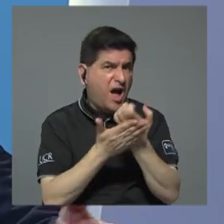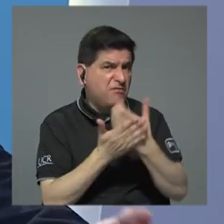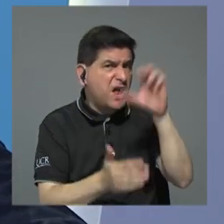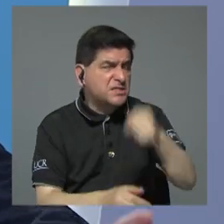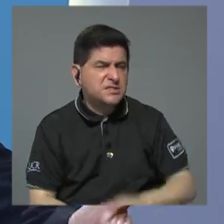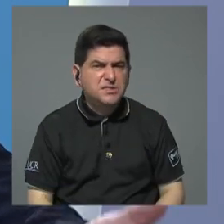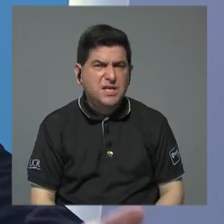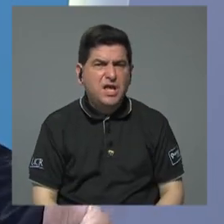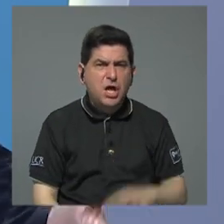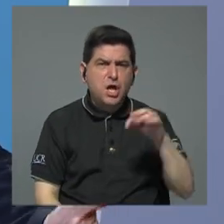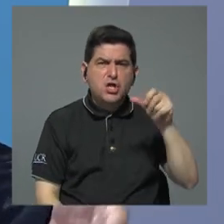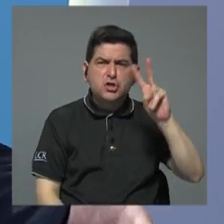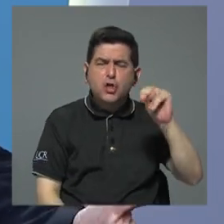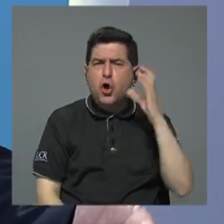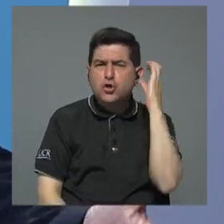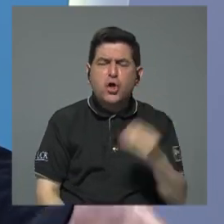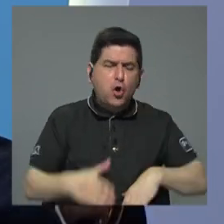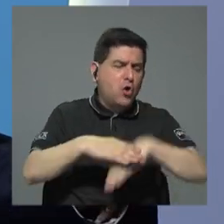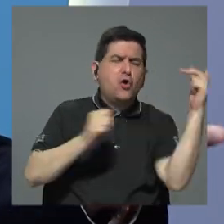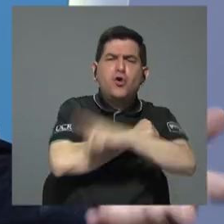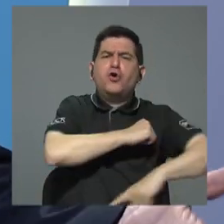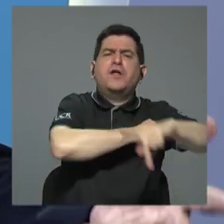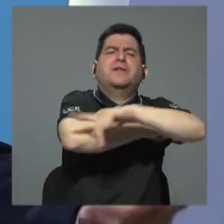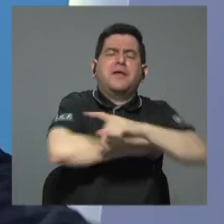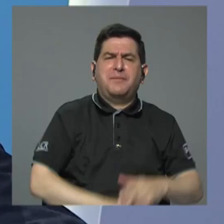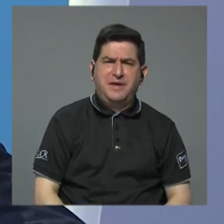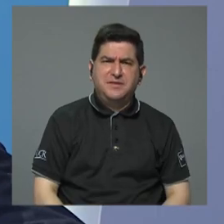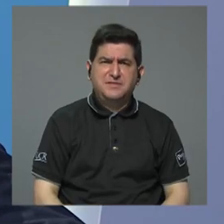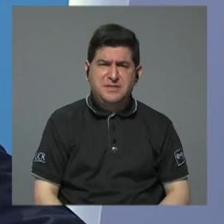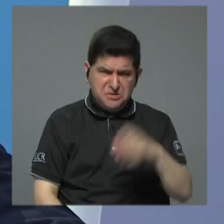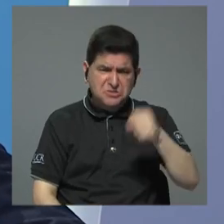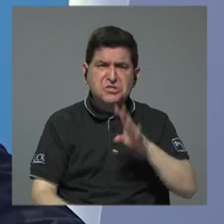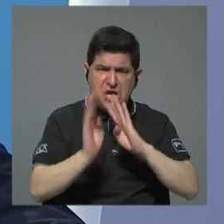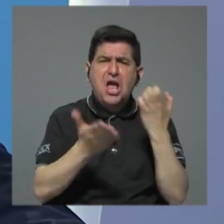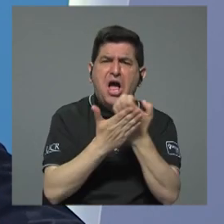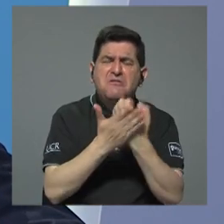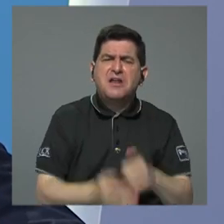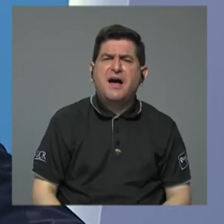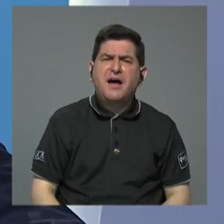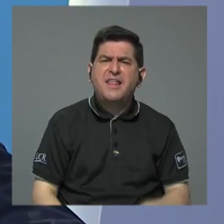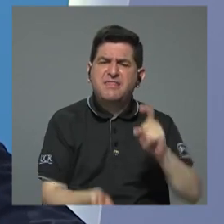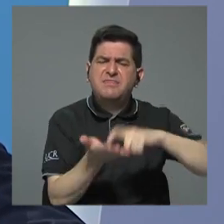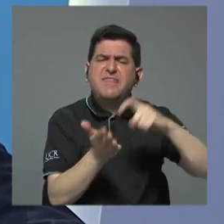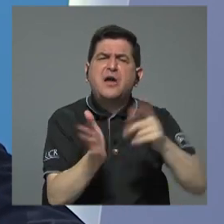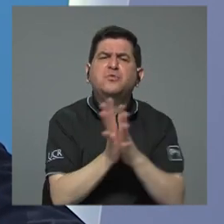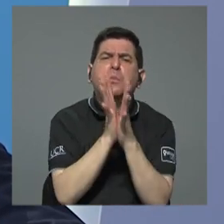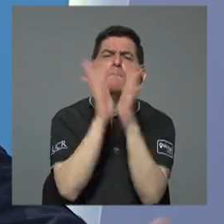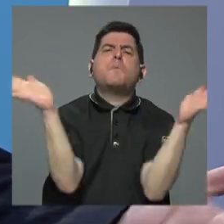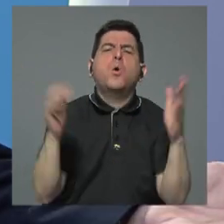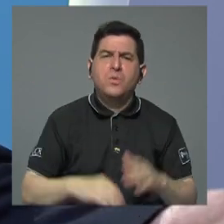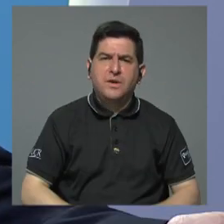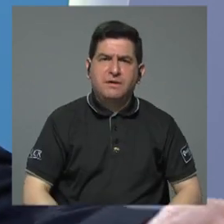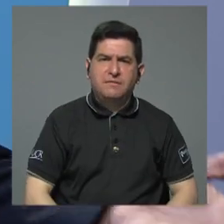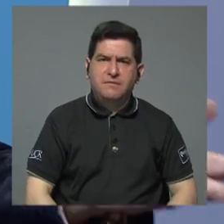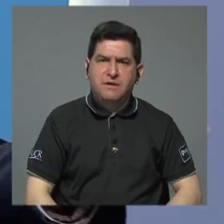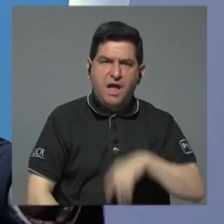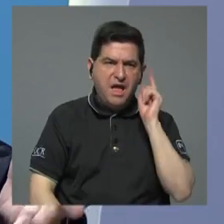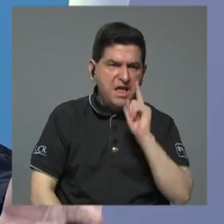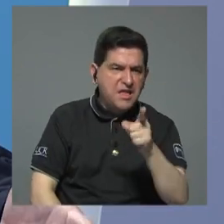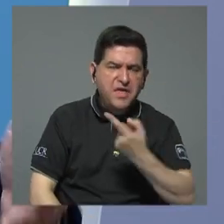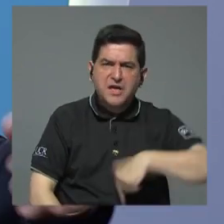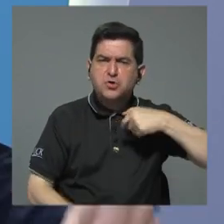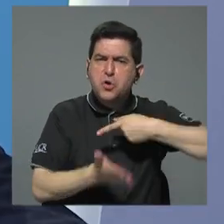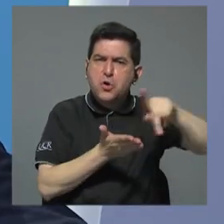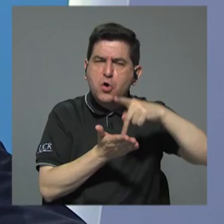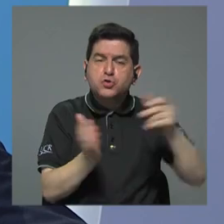¿Cuántas toneladas de oro se han ido fuera del país? Hablemos de economía. ¿Cuánto significa la deuda pública y cuánto eso habríamos